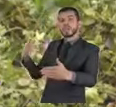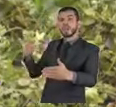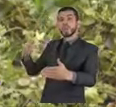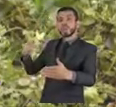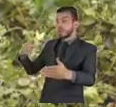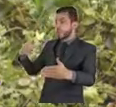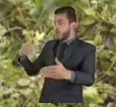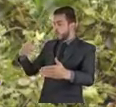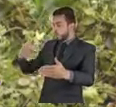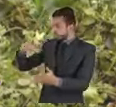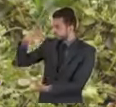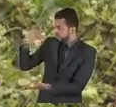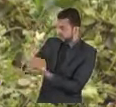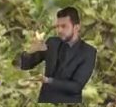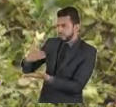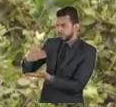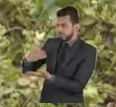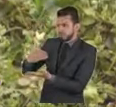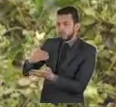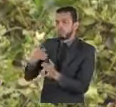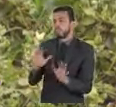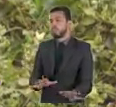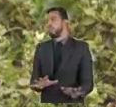para volvernos a conectar con nuestra región,